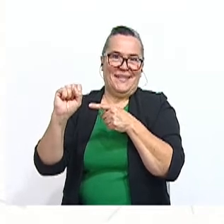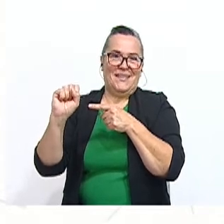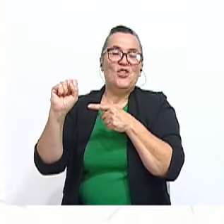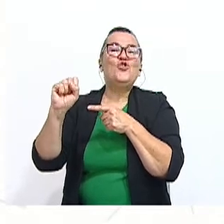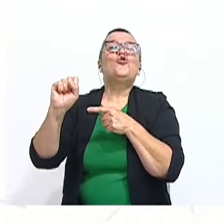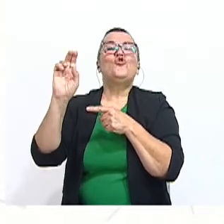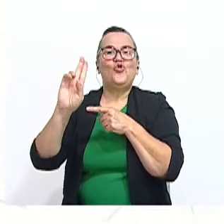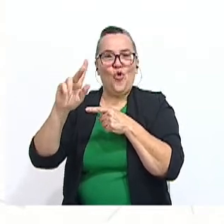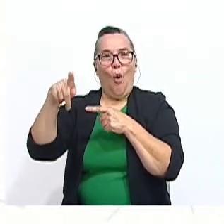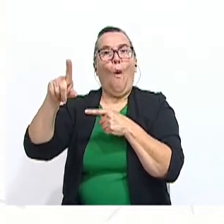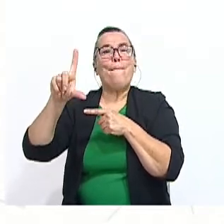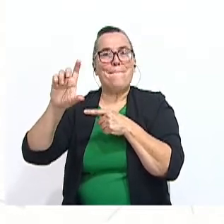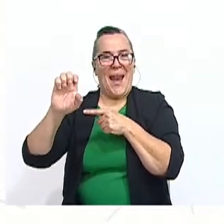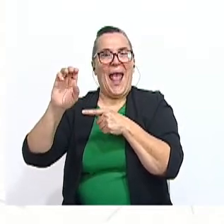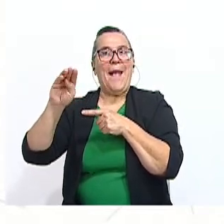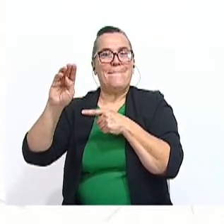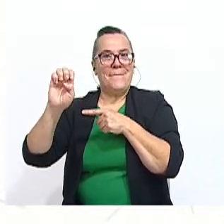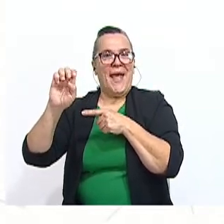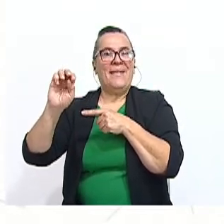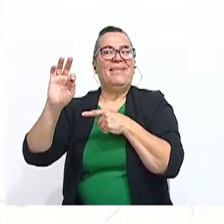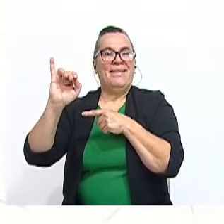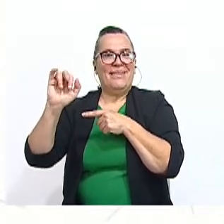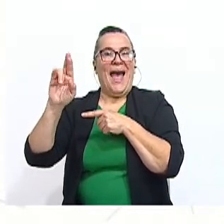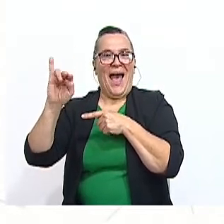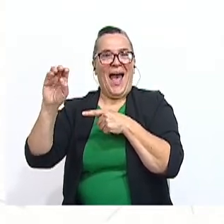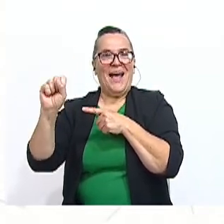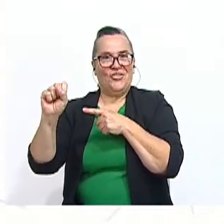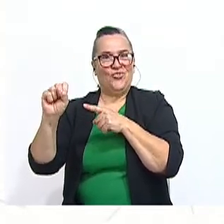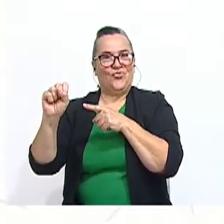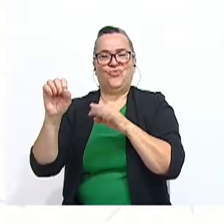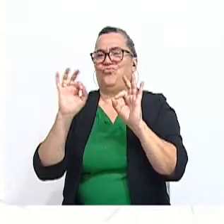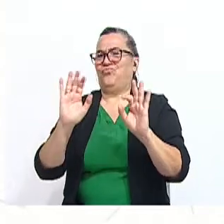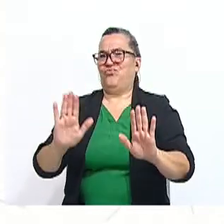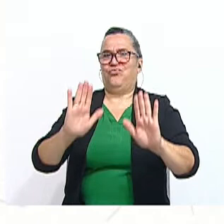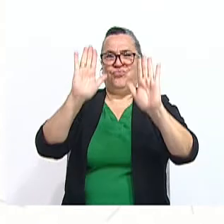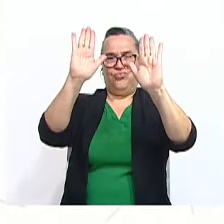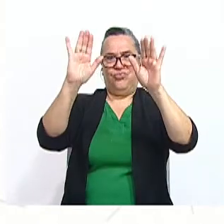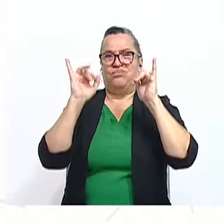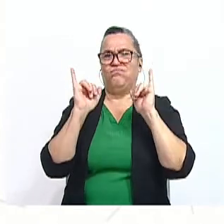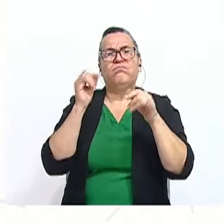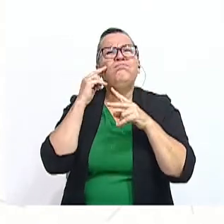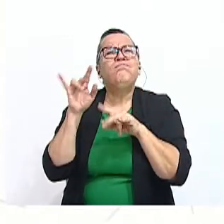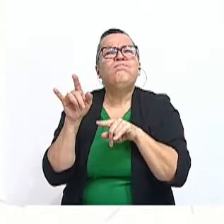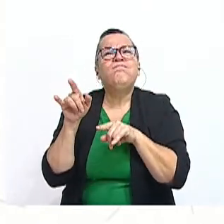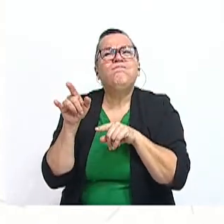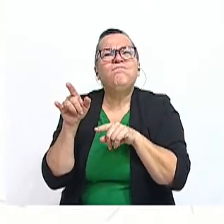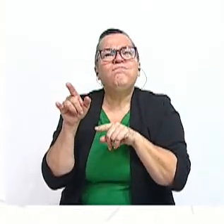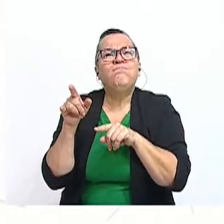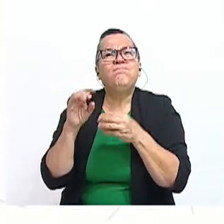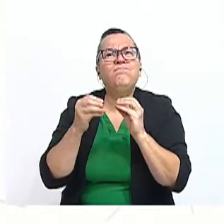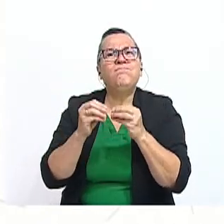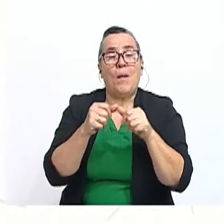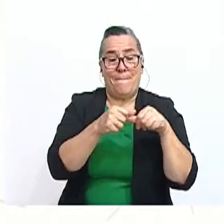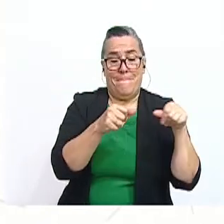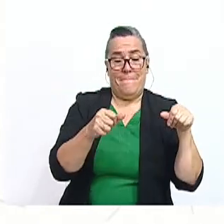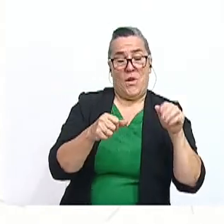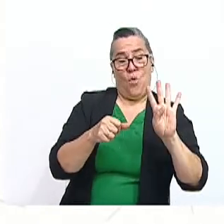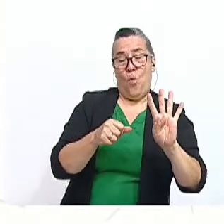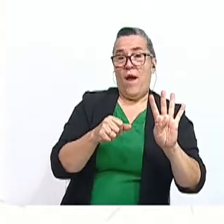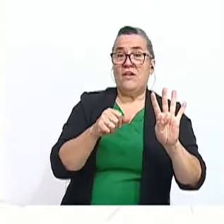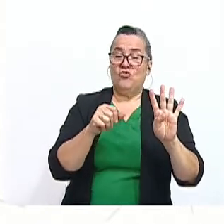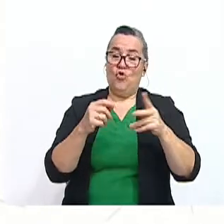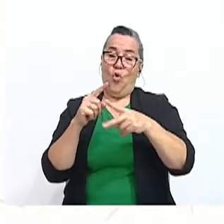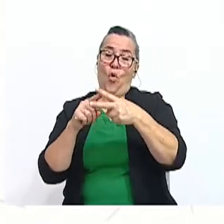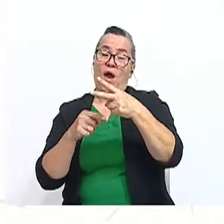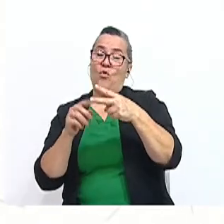eran? Suplementarios. Excelente. ¿Qué pasará ahora con lo que es la medida del ángulo 4 y la